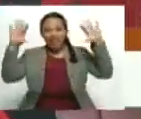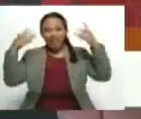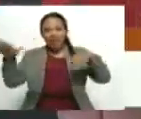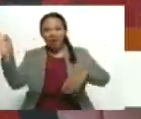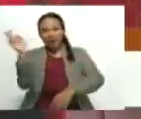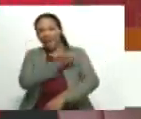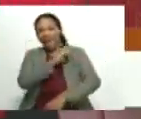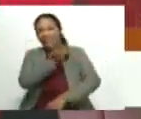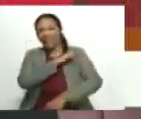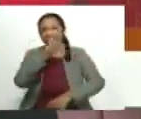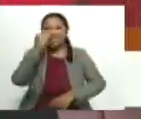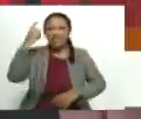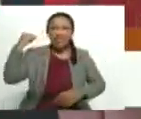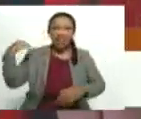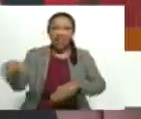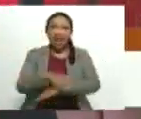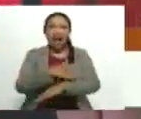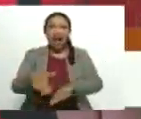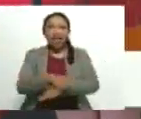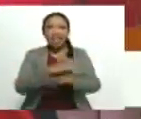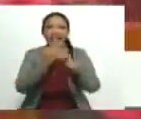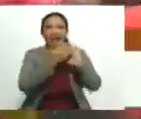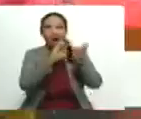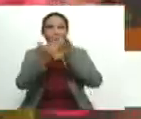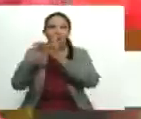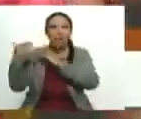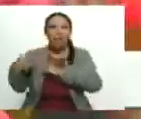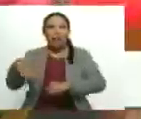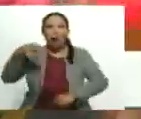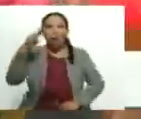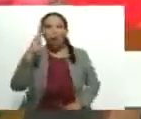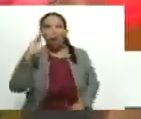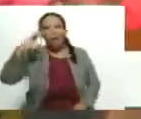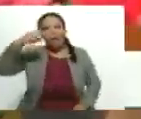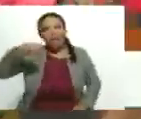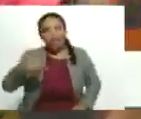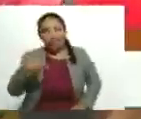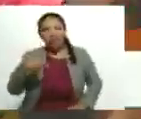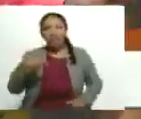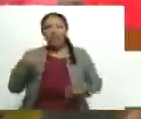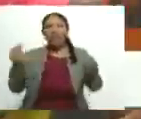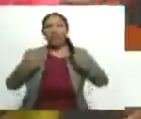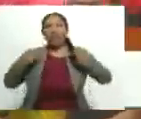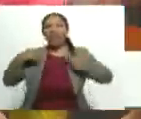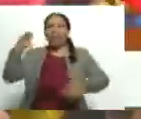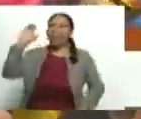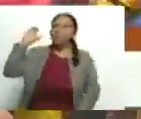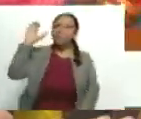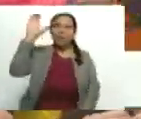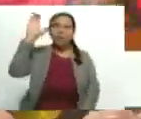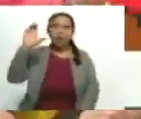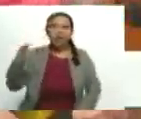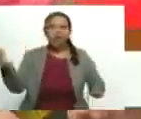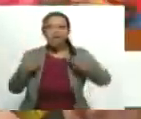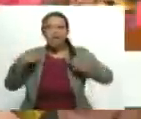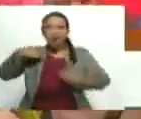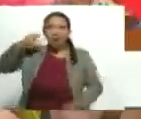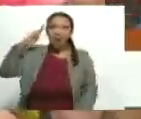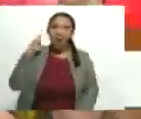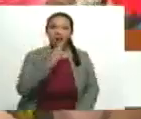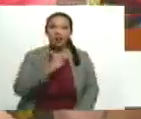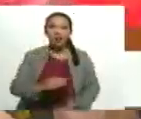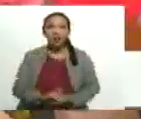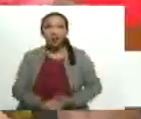jefes, jefas de calle, de comunidad, de VC. ¡Que viva la patria! ¡Que viva